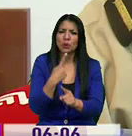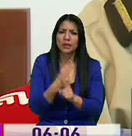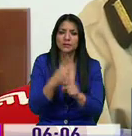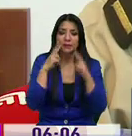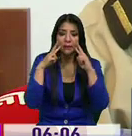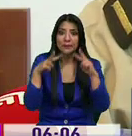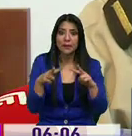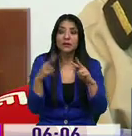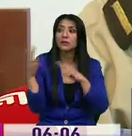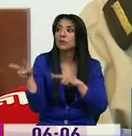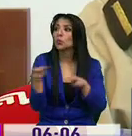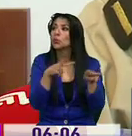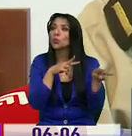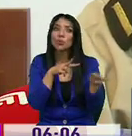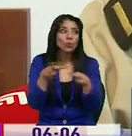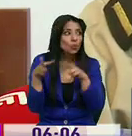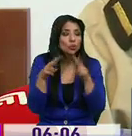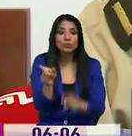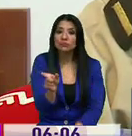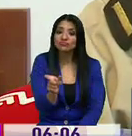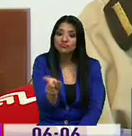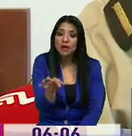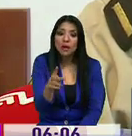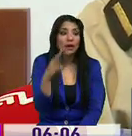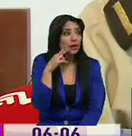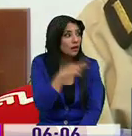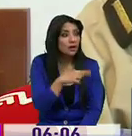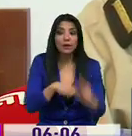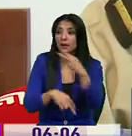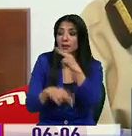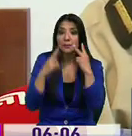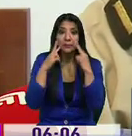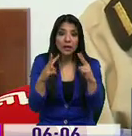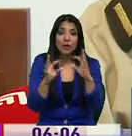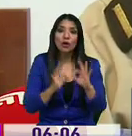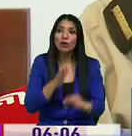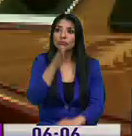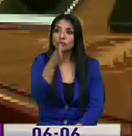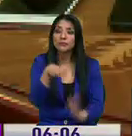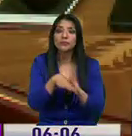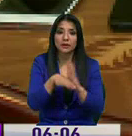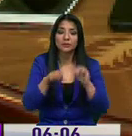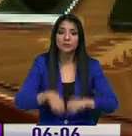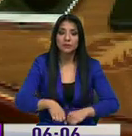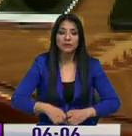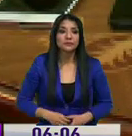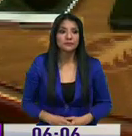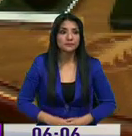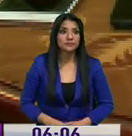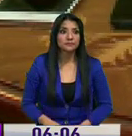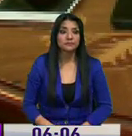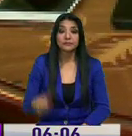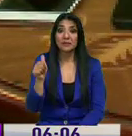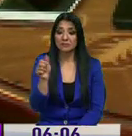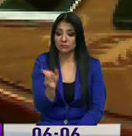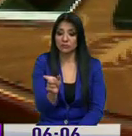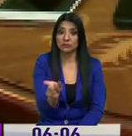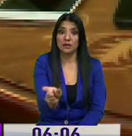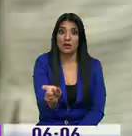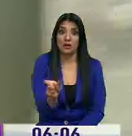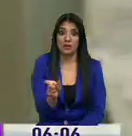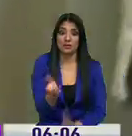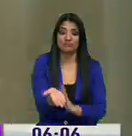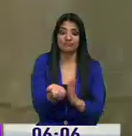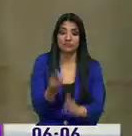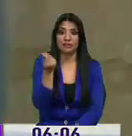observar el entorno que los rodea al momento de hacer este tipo de transacciones o acercarse a una entidad financiera utilizan su propia tarjeta para obtener dinero